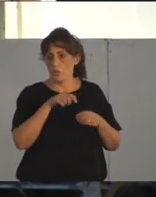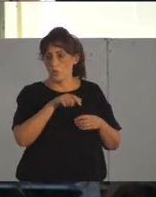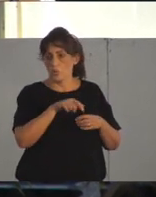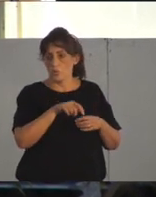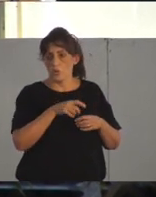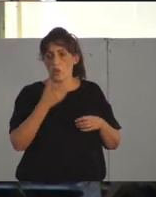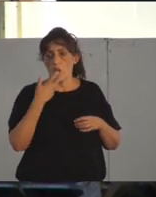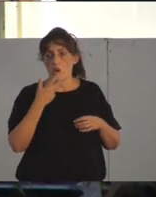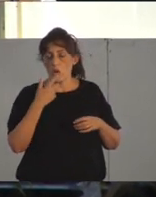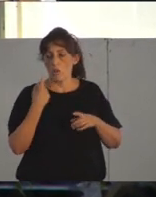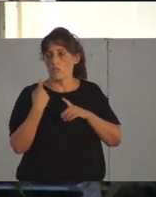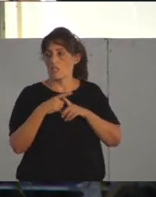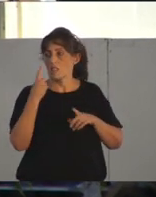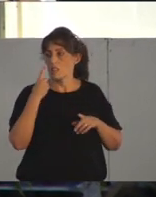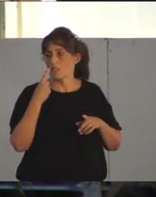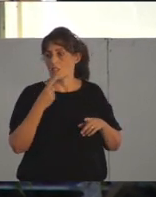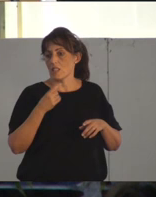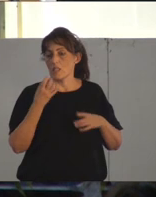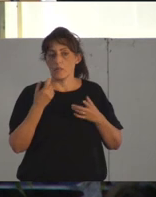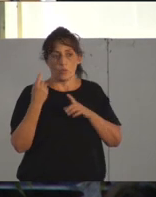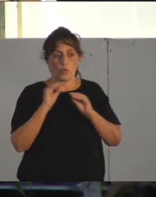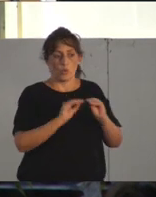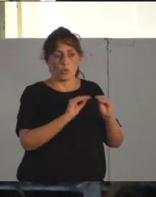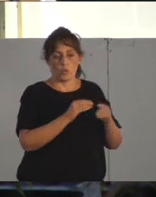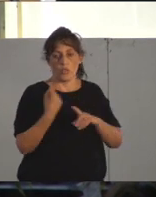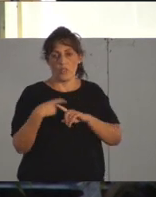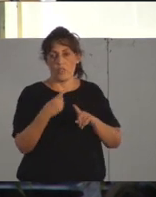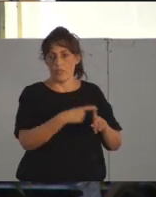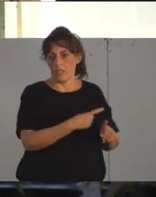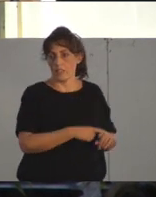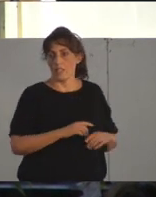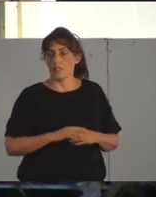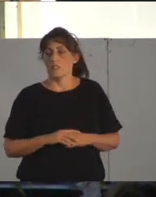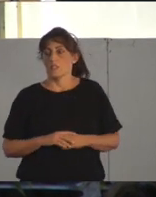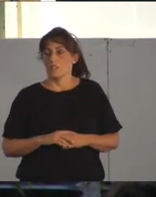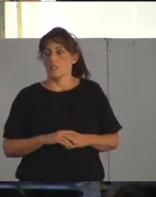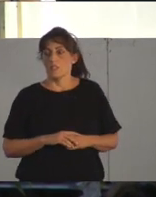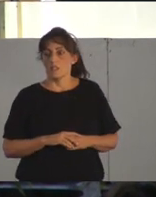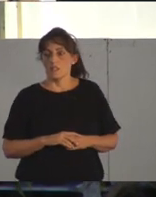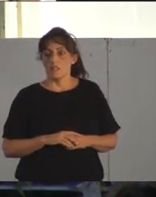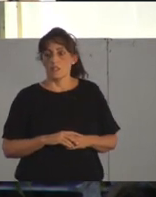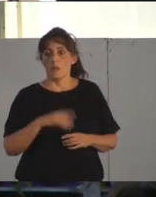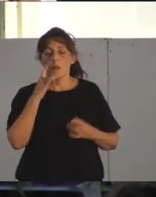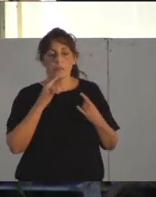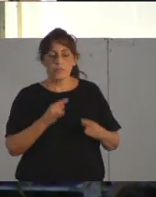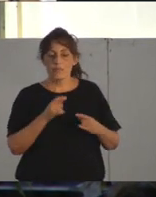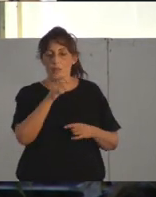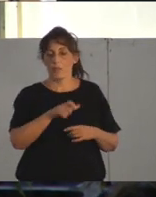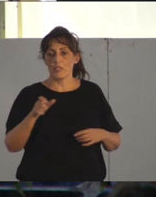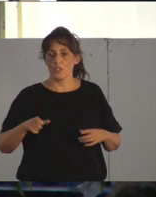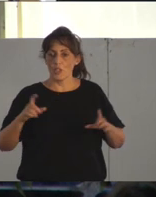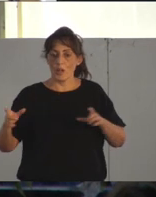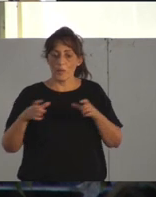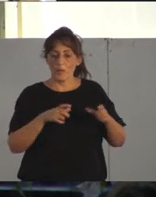con su correcto sabor y las consistencias que dan en la boca. Se hacen más atractivos para la vista, se hacen más